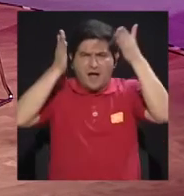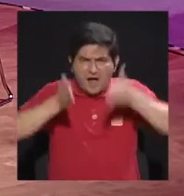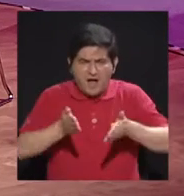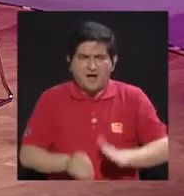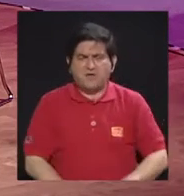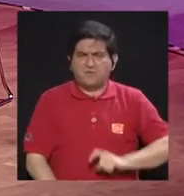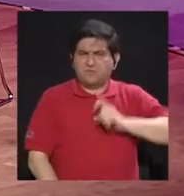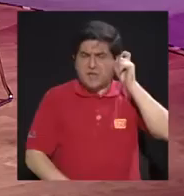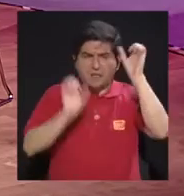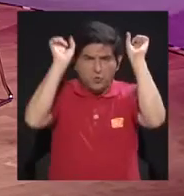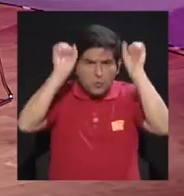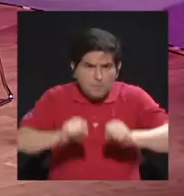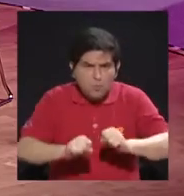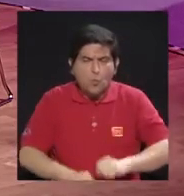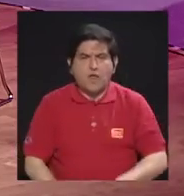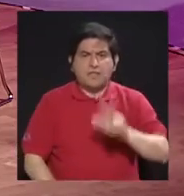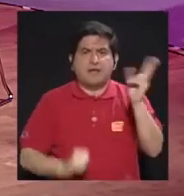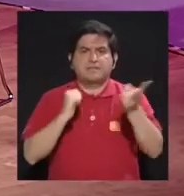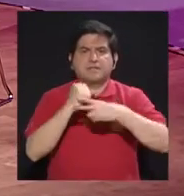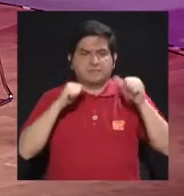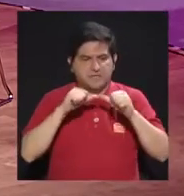pueda ser presidente 3 veces.